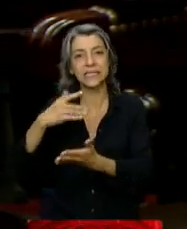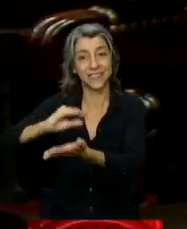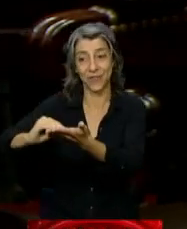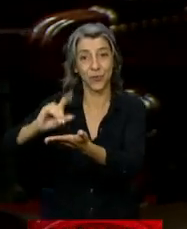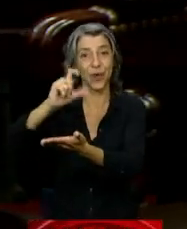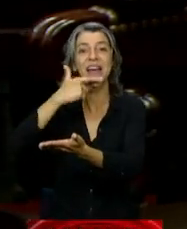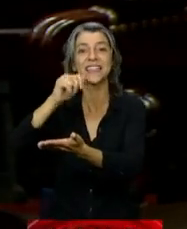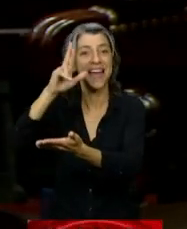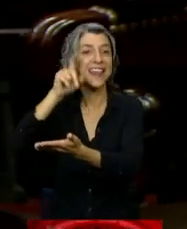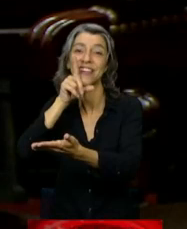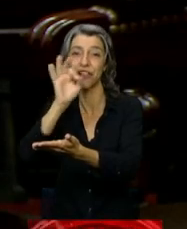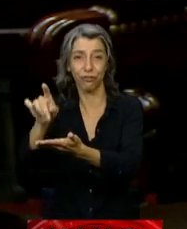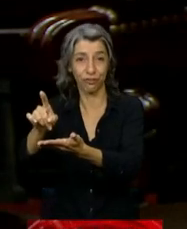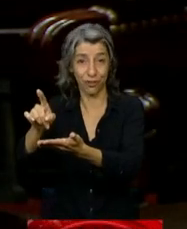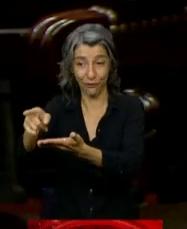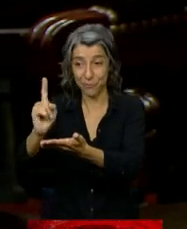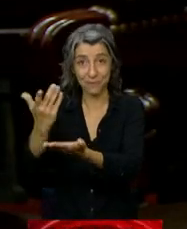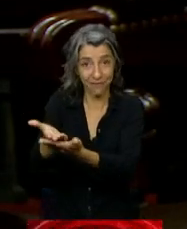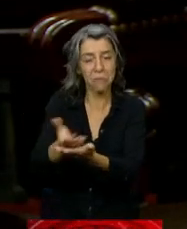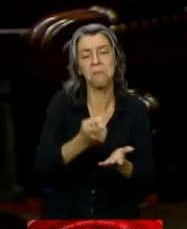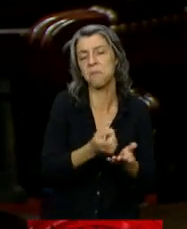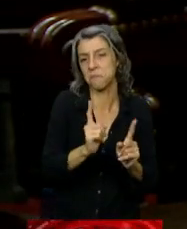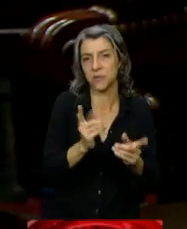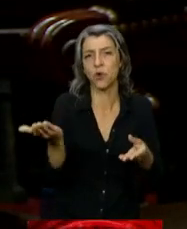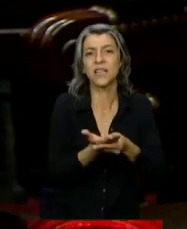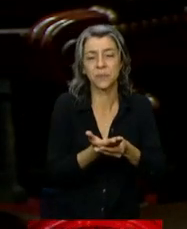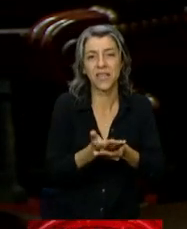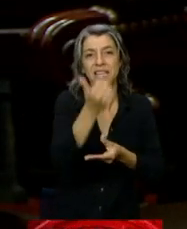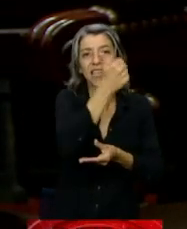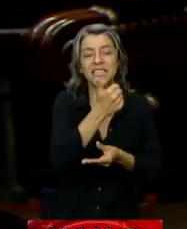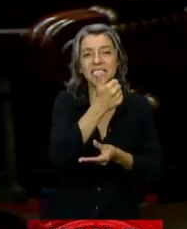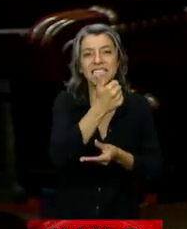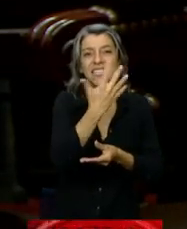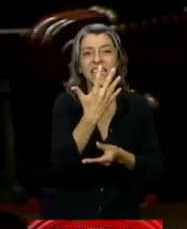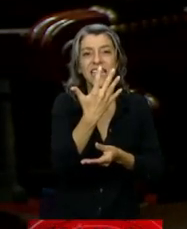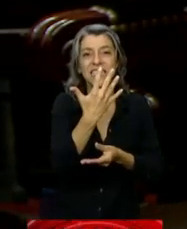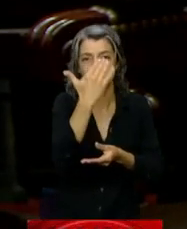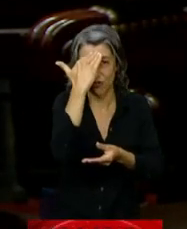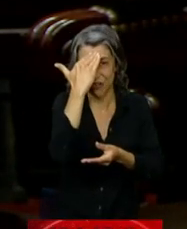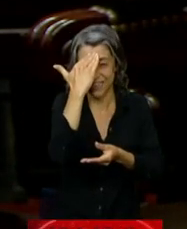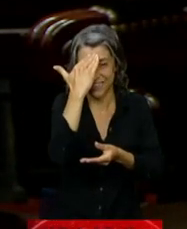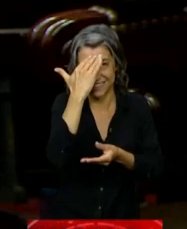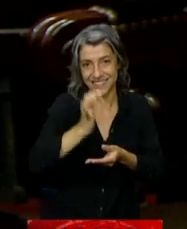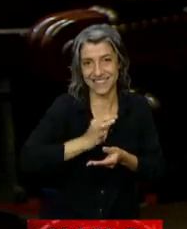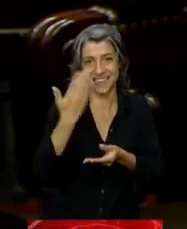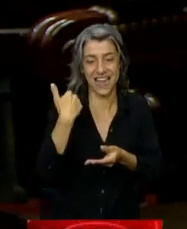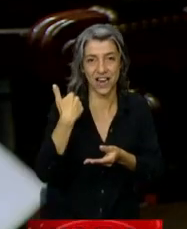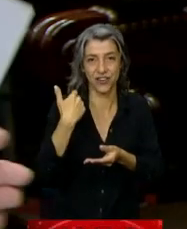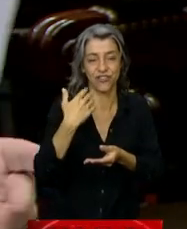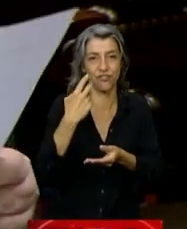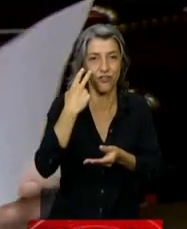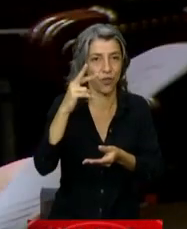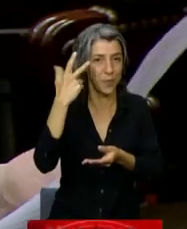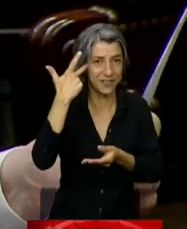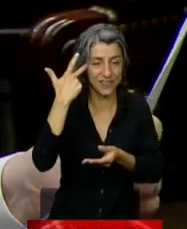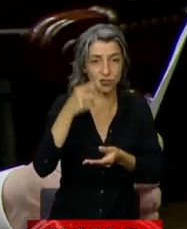similar. Es el expediente 6515 del 18, que establece entre